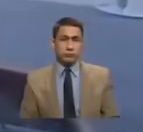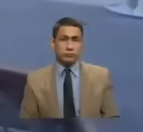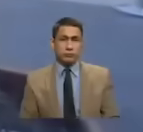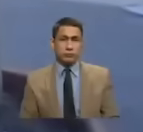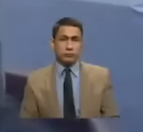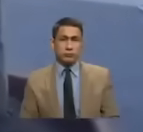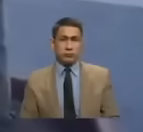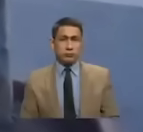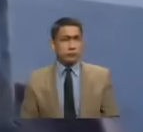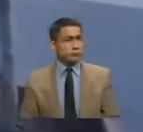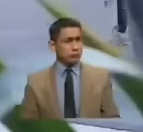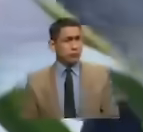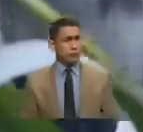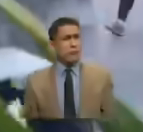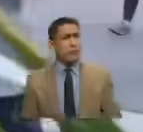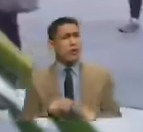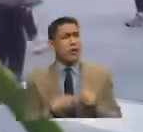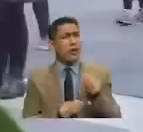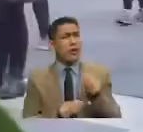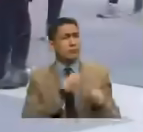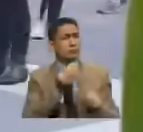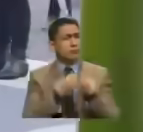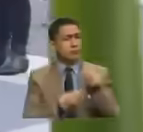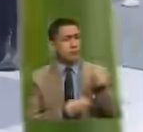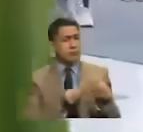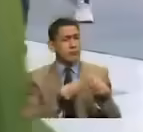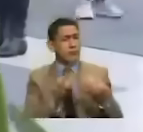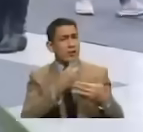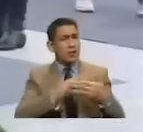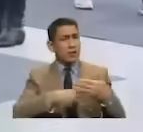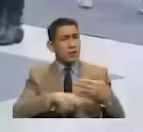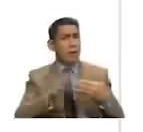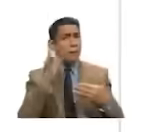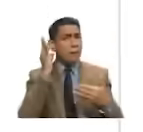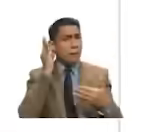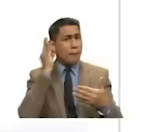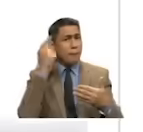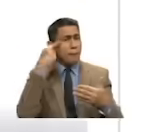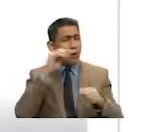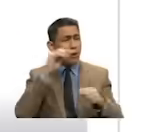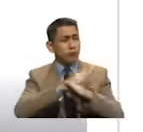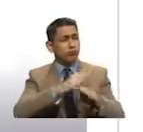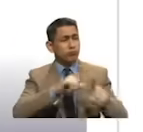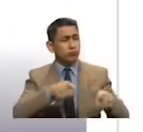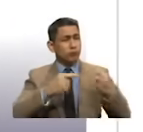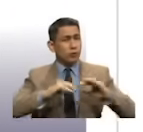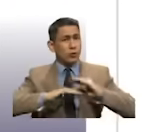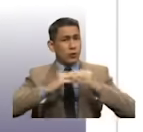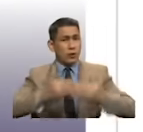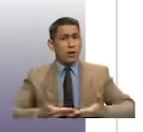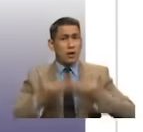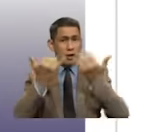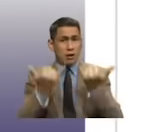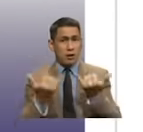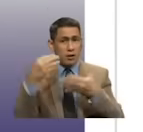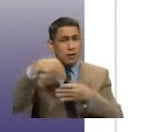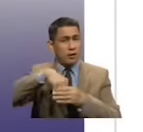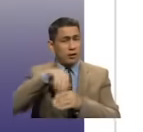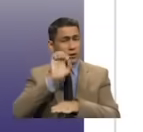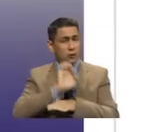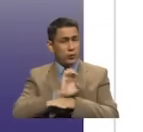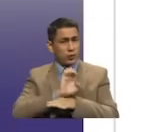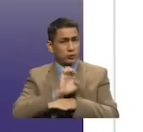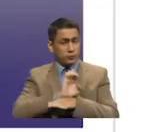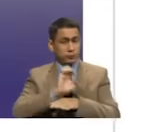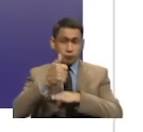¿Sabe qué están consumiendo sus hijas para prevenir embarazos no deseados? Pues en Ecuador se prenden las alertas, ya que la Agencia Nacional de Regulación,